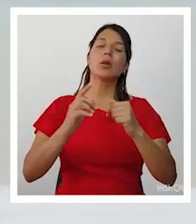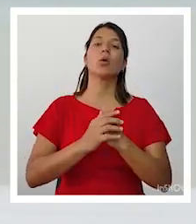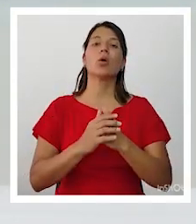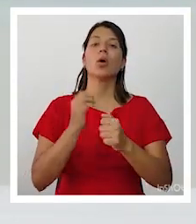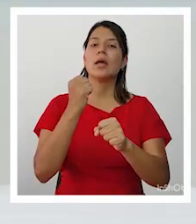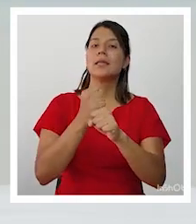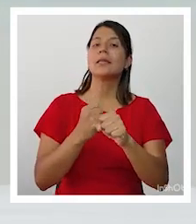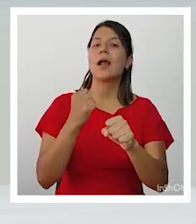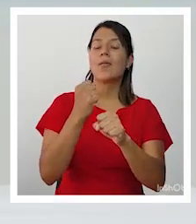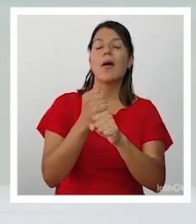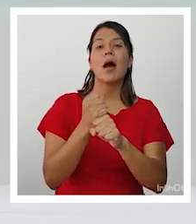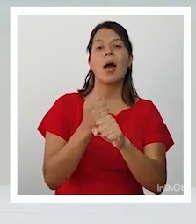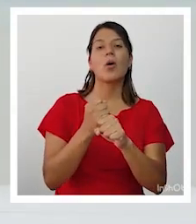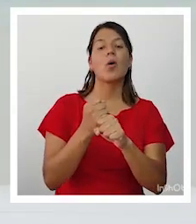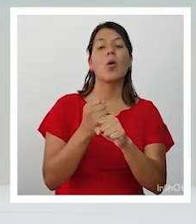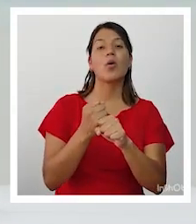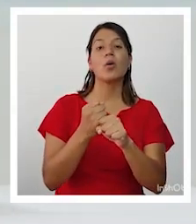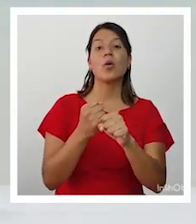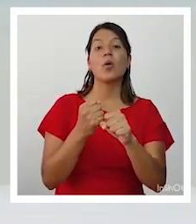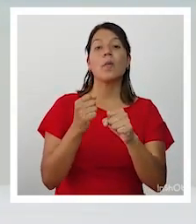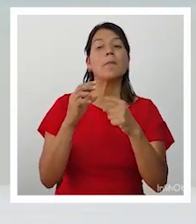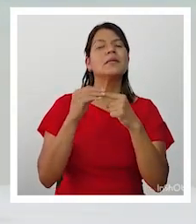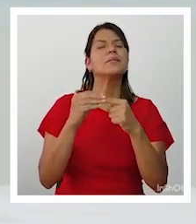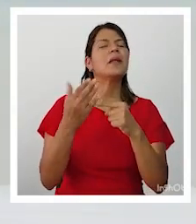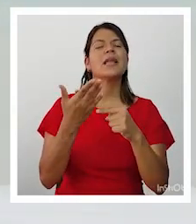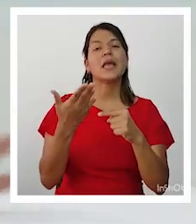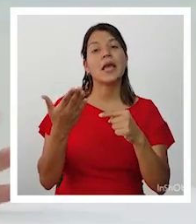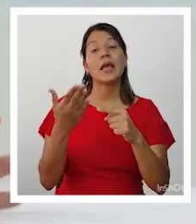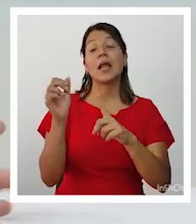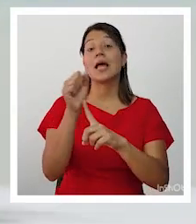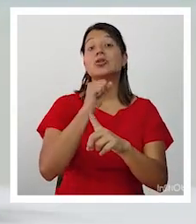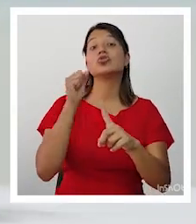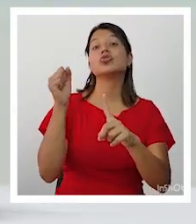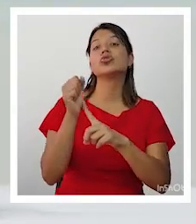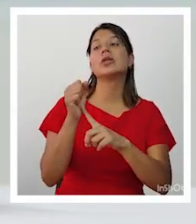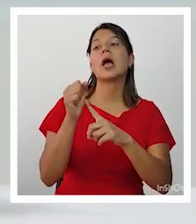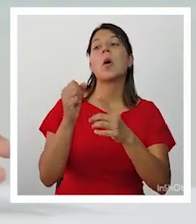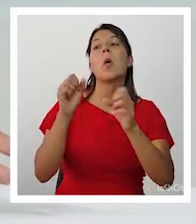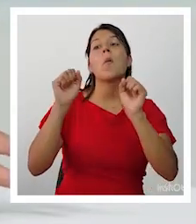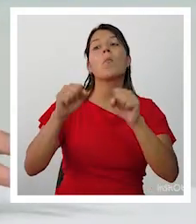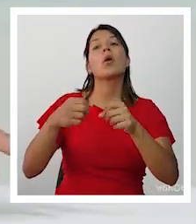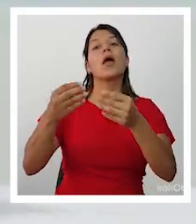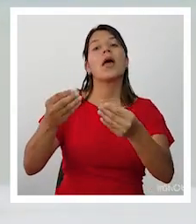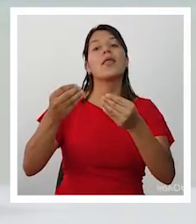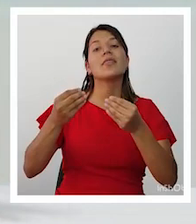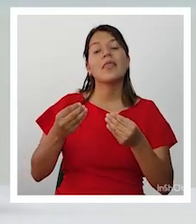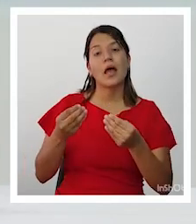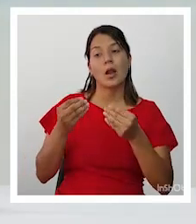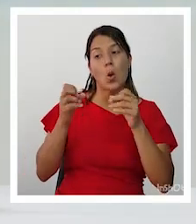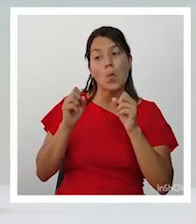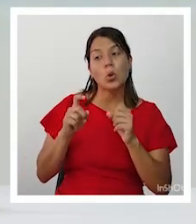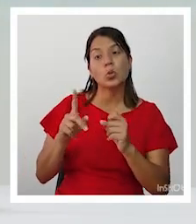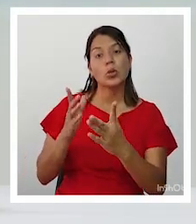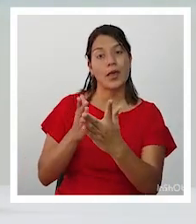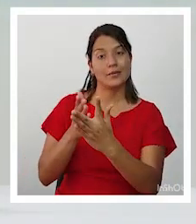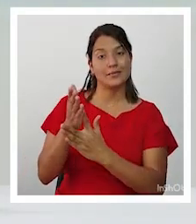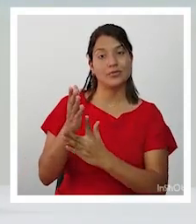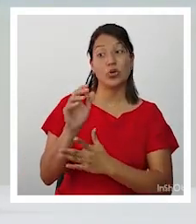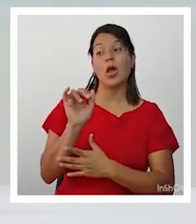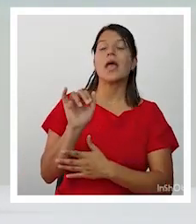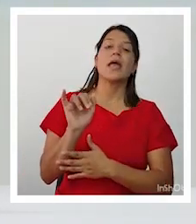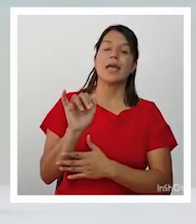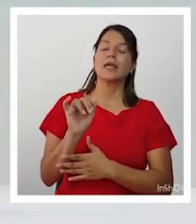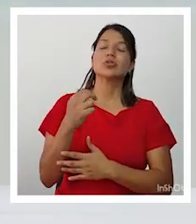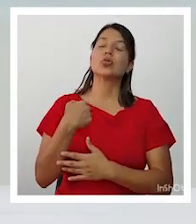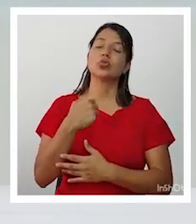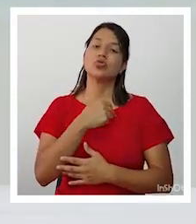es en que la sociedad nos brinde esa apertura de accesos, que eso es tanto lo que nosotros hemos